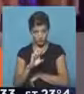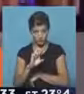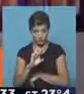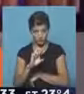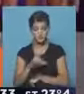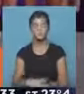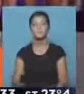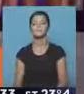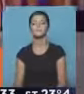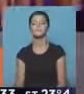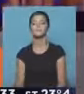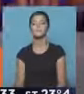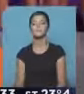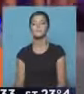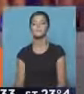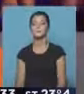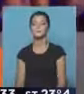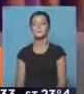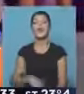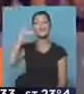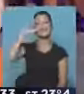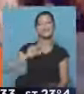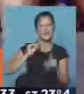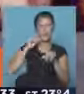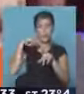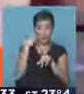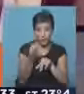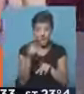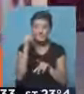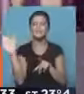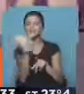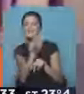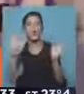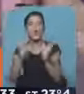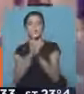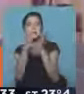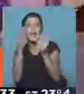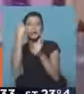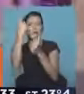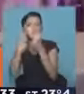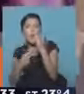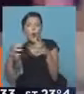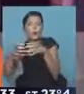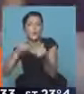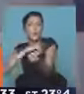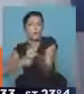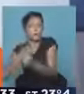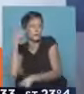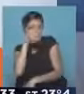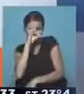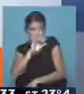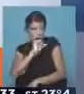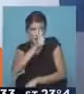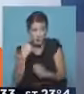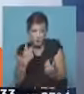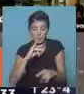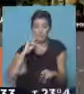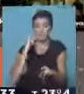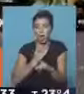del establishment político y la mayoría de los medios consagrado presidente de los eeuu una buena parte del país